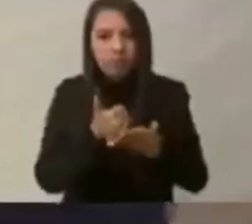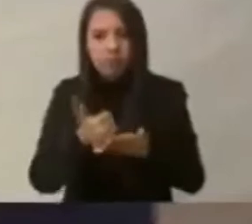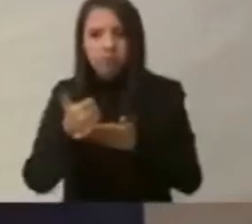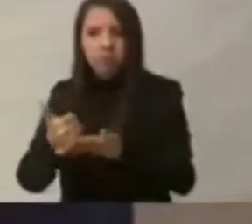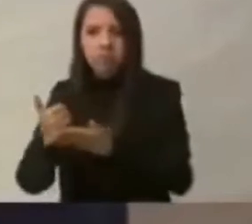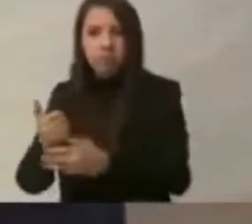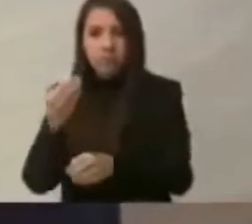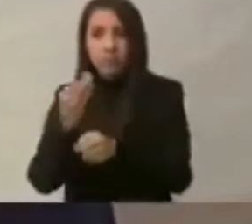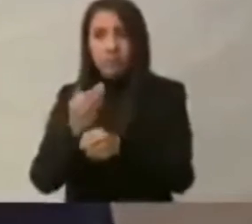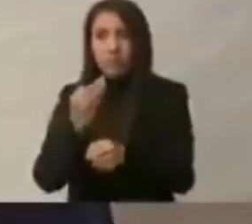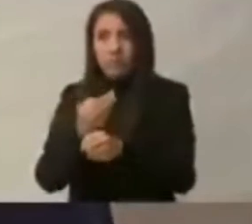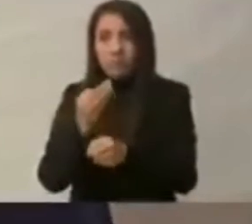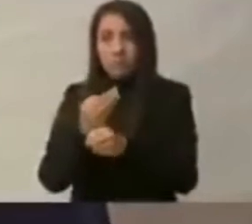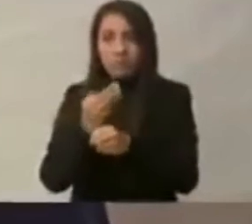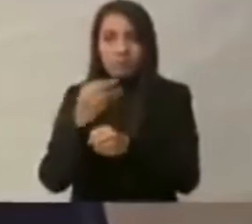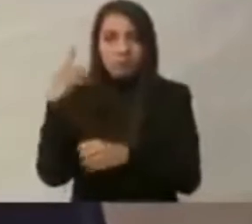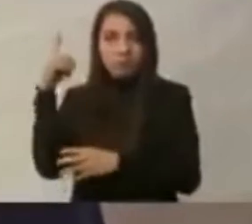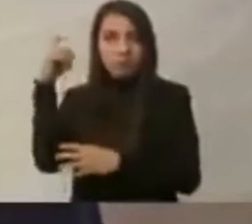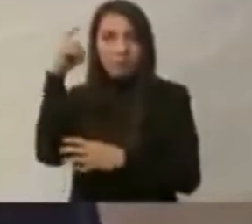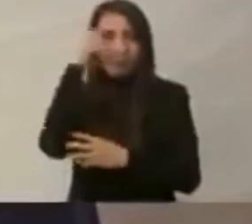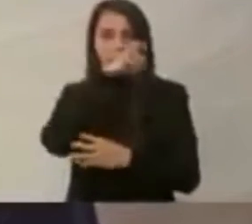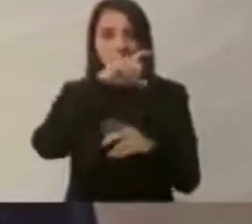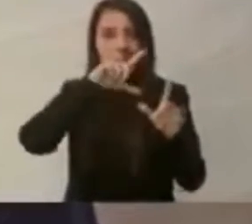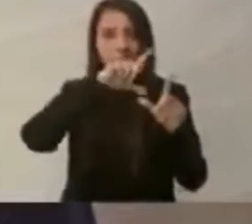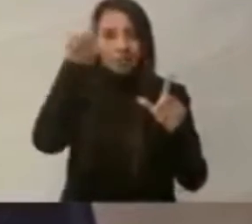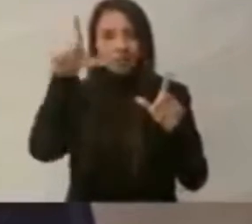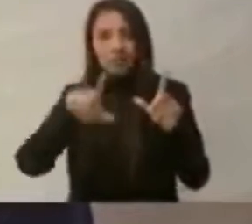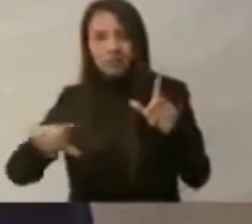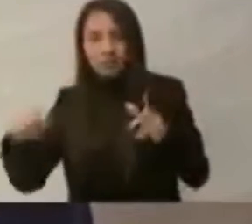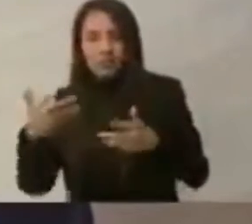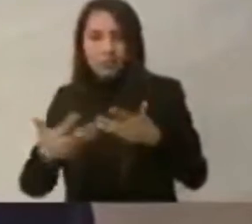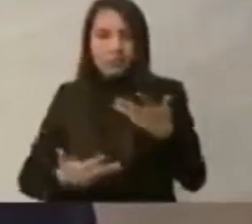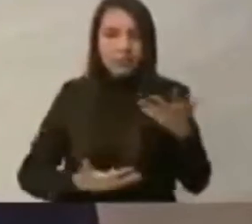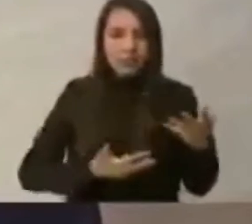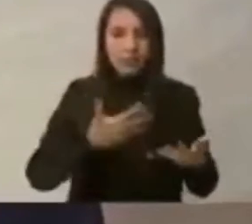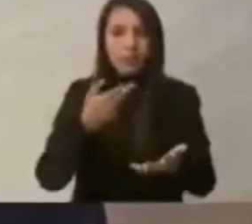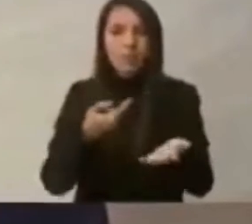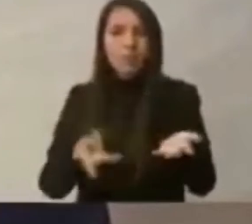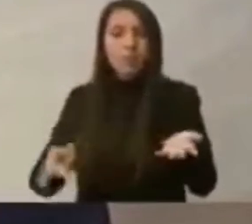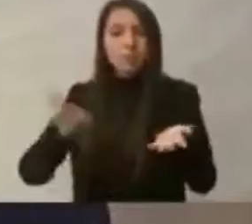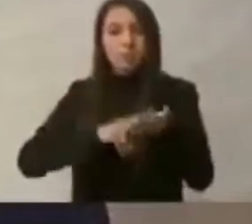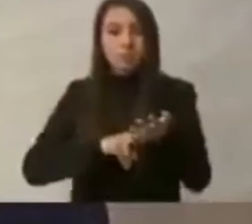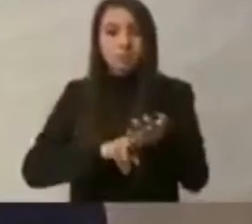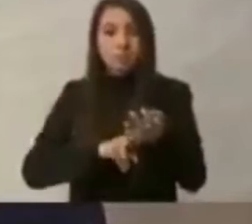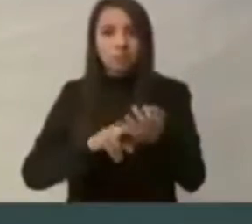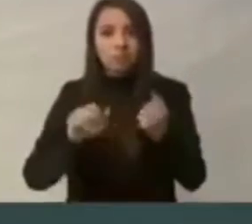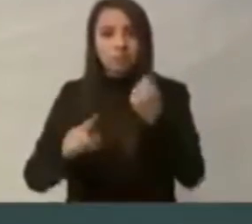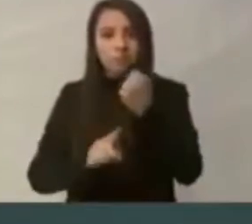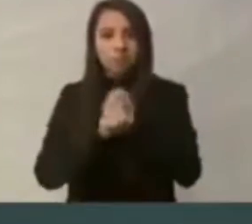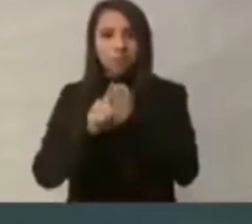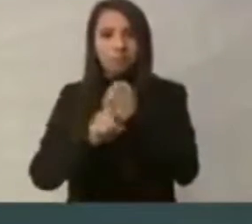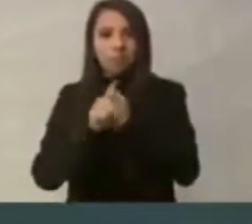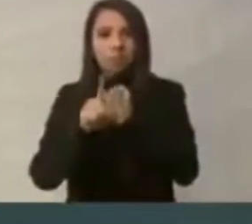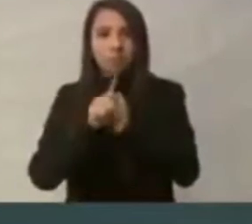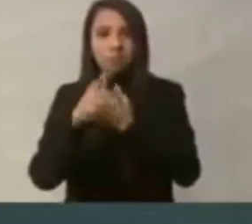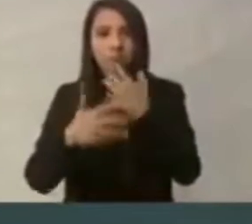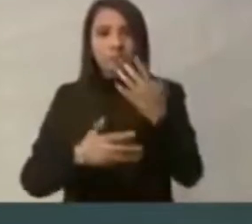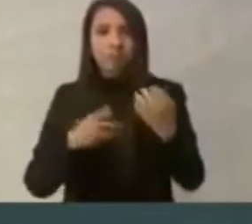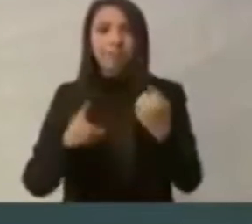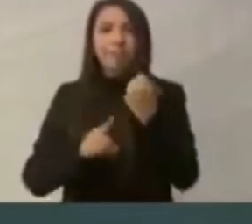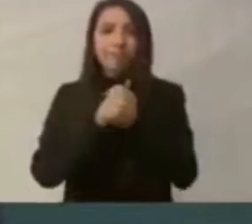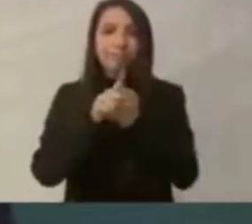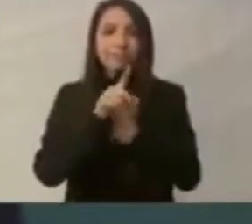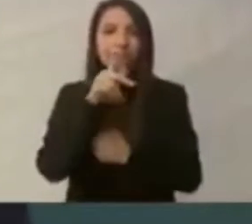momentos difíciles que el país está enfrentando, una doble crisis: la crisis sanitaria por